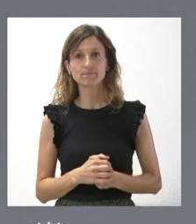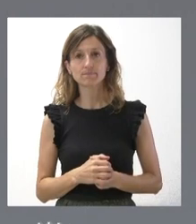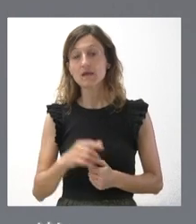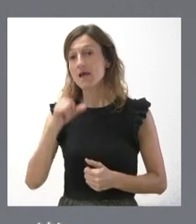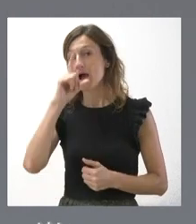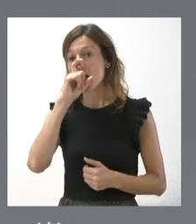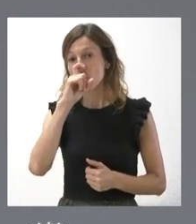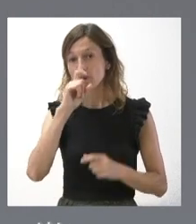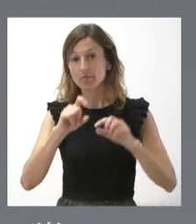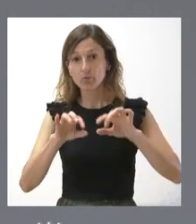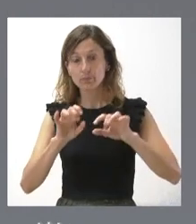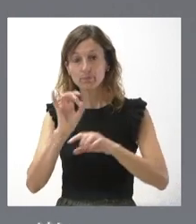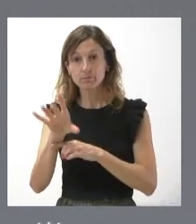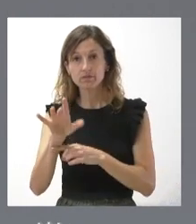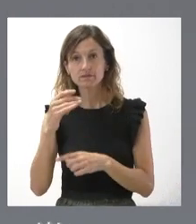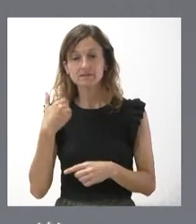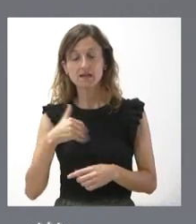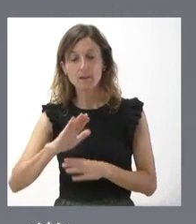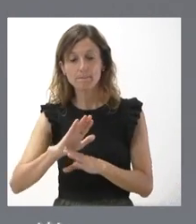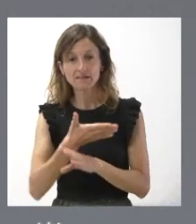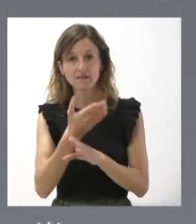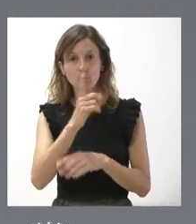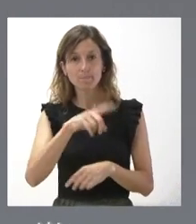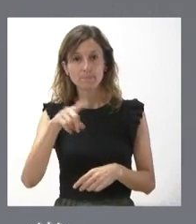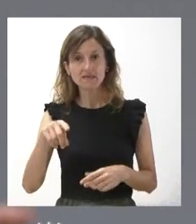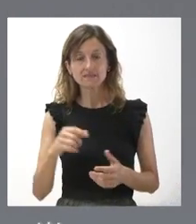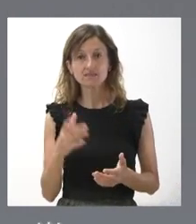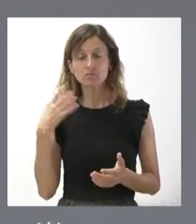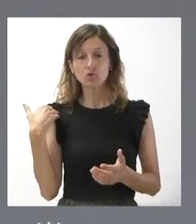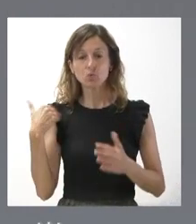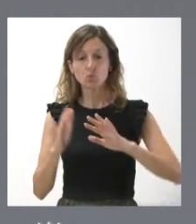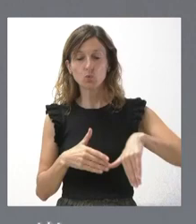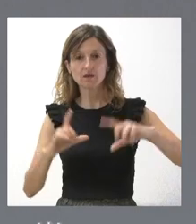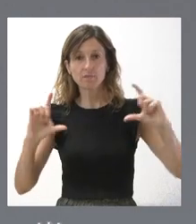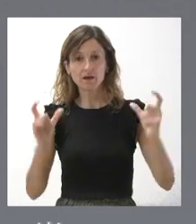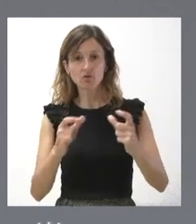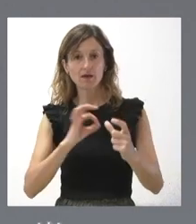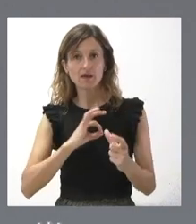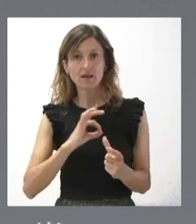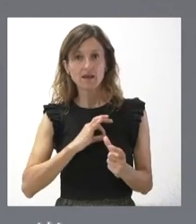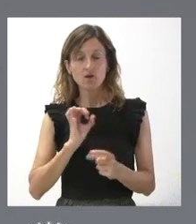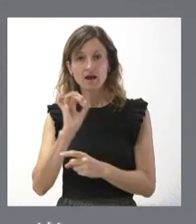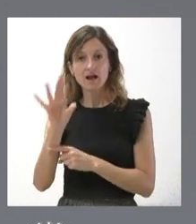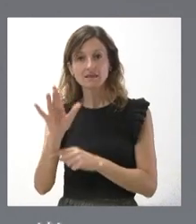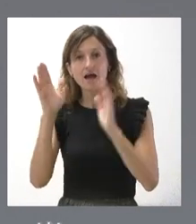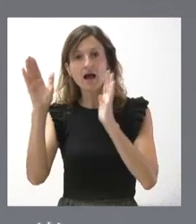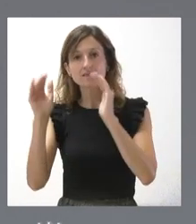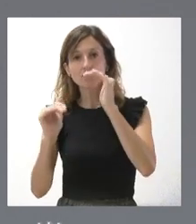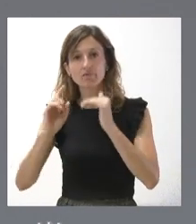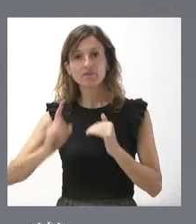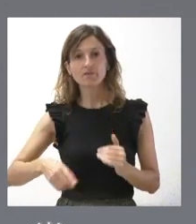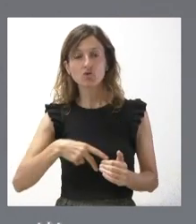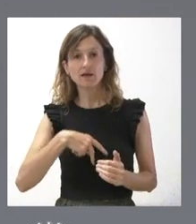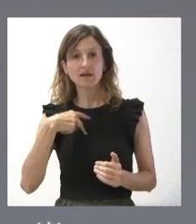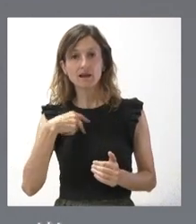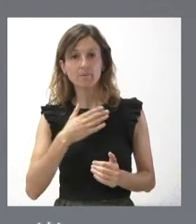recordándole que han pasado ya varios meses desde la reunión que mantuvimos en enero. La carta está dirigida al director general